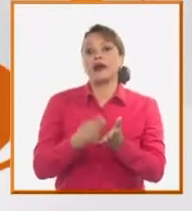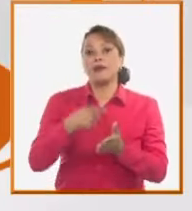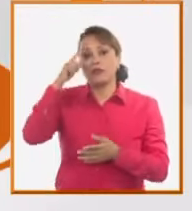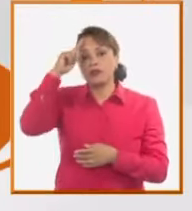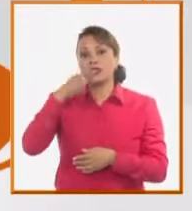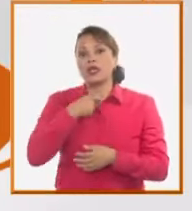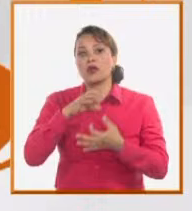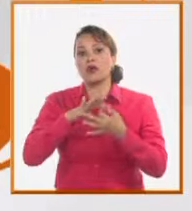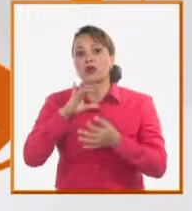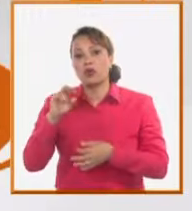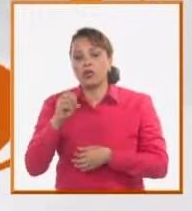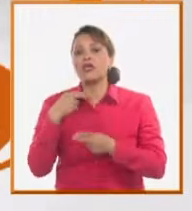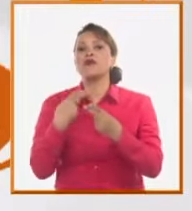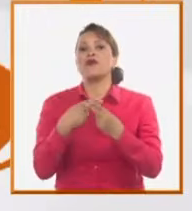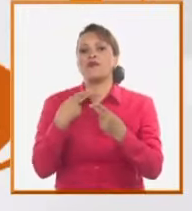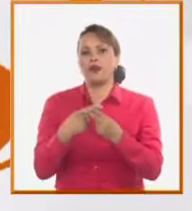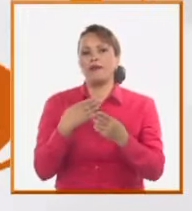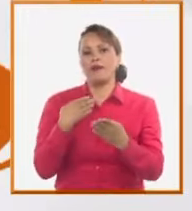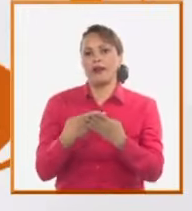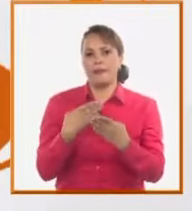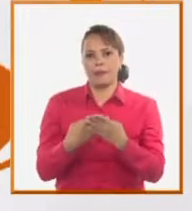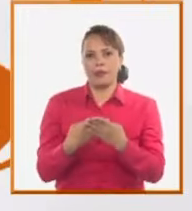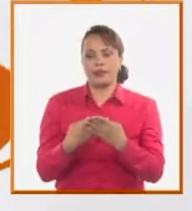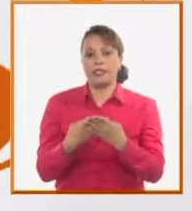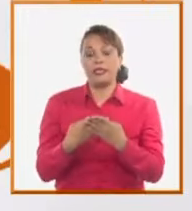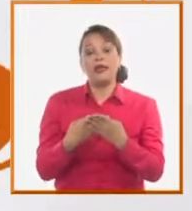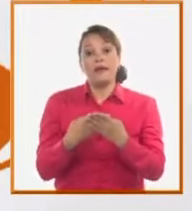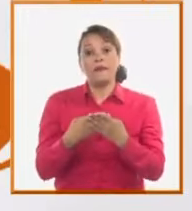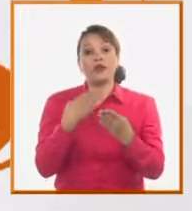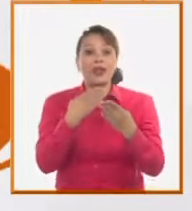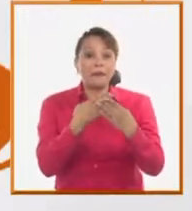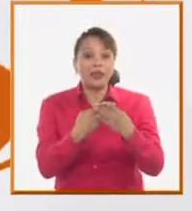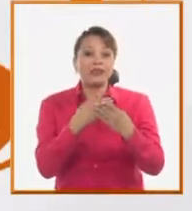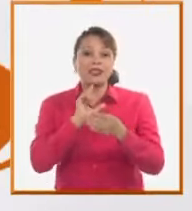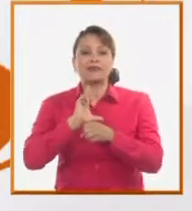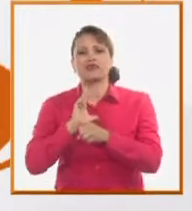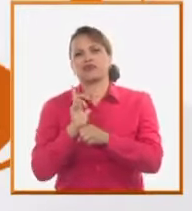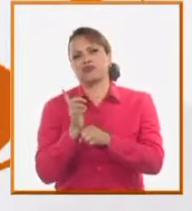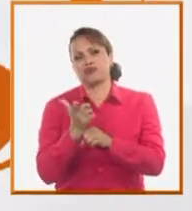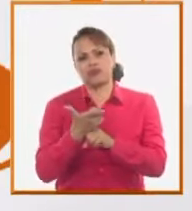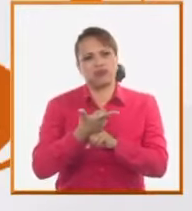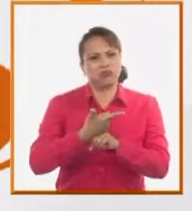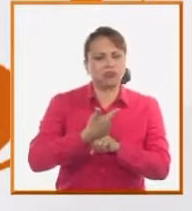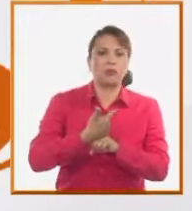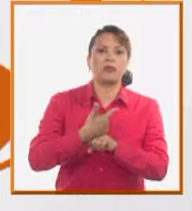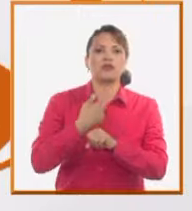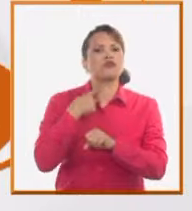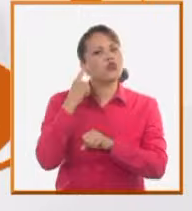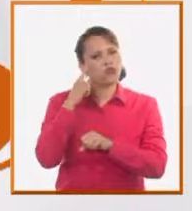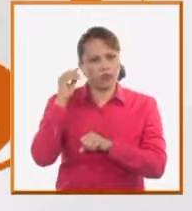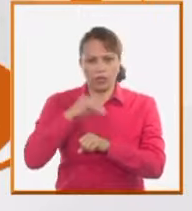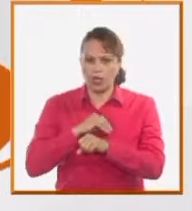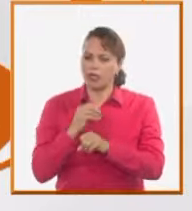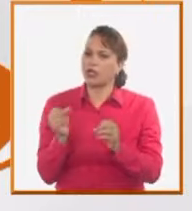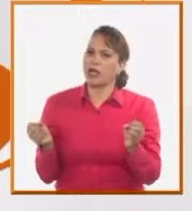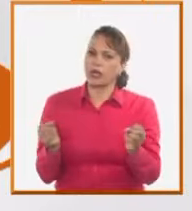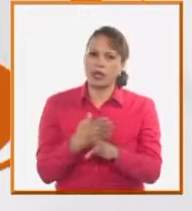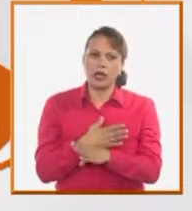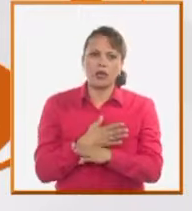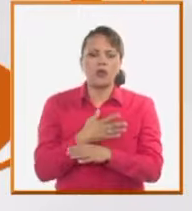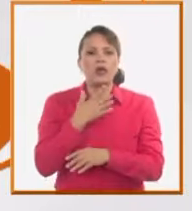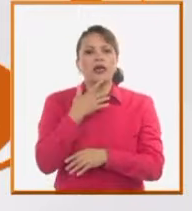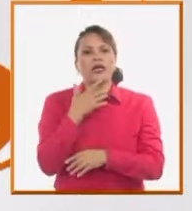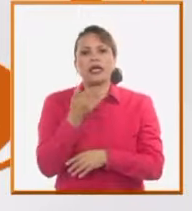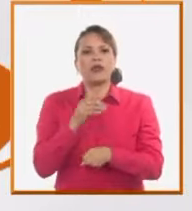en la empresa de seguro. Y la empresa de seguro se ha demorado todo. Yo estoy claro que no ha sido